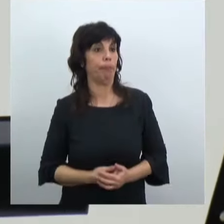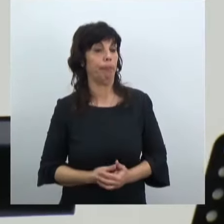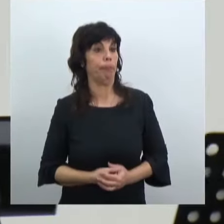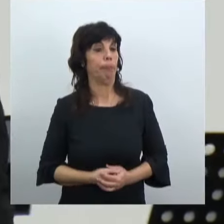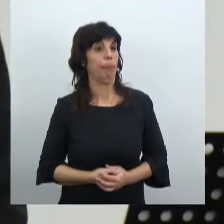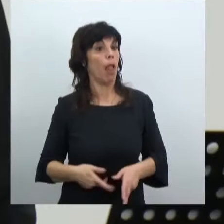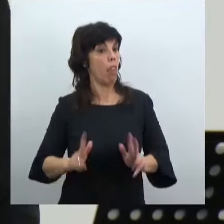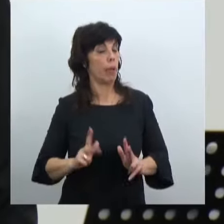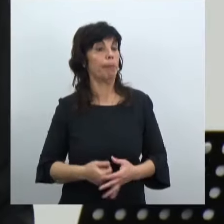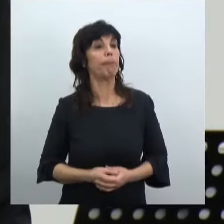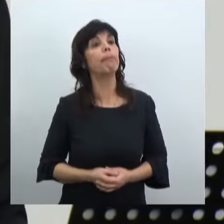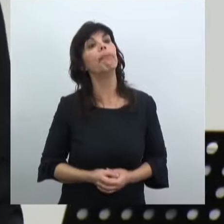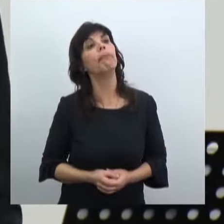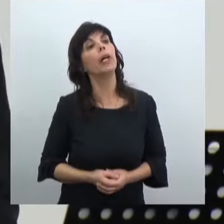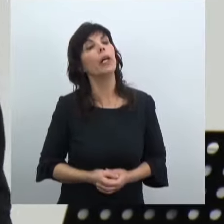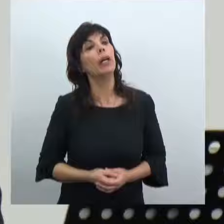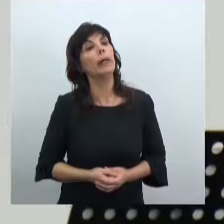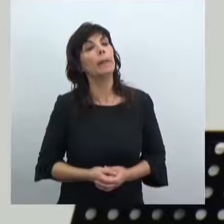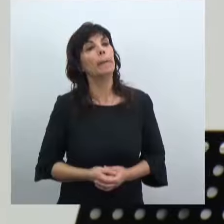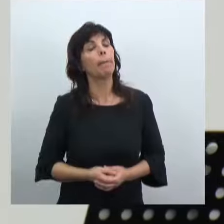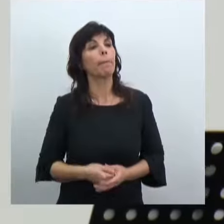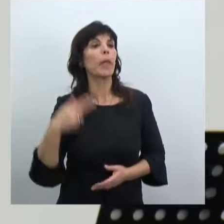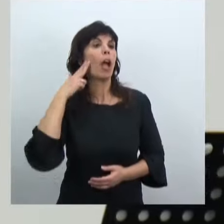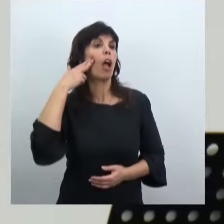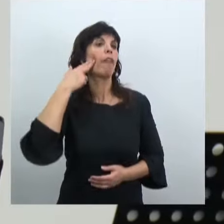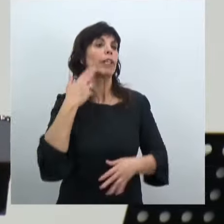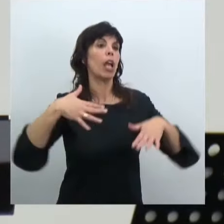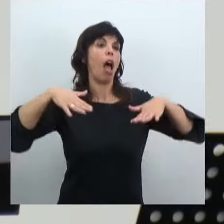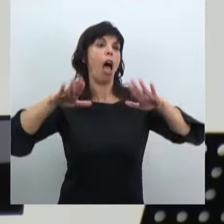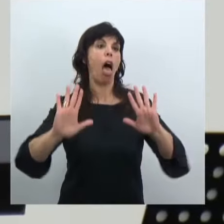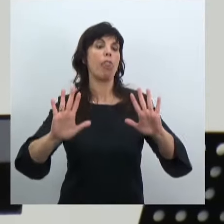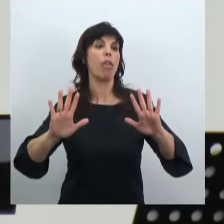Luego tenemos el día de abril, está con nosotros Joe Rosa.